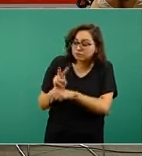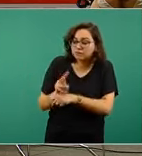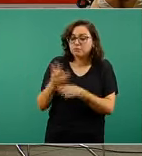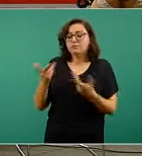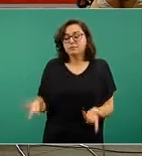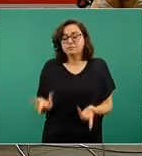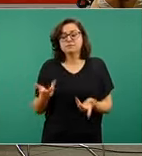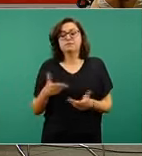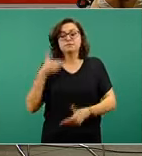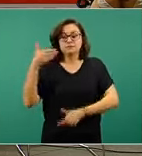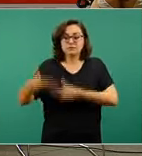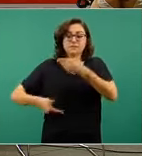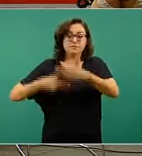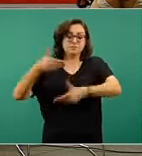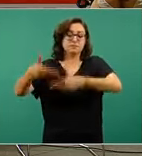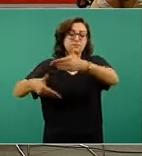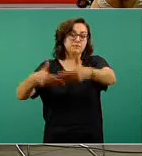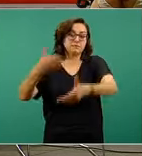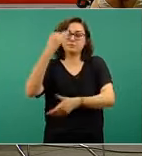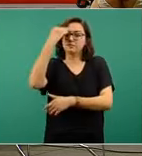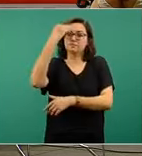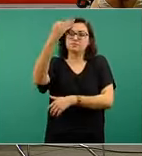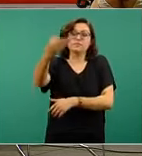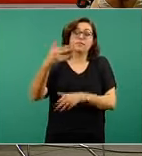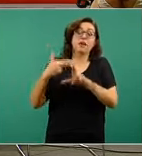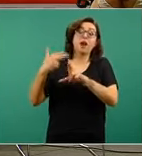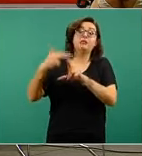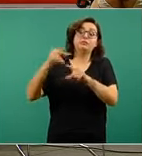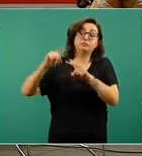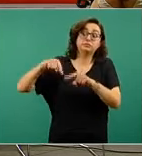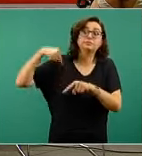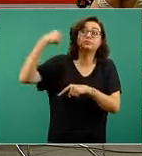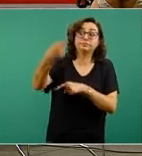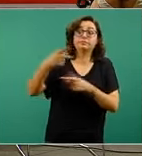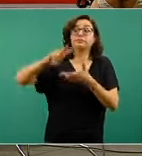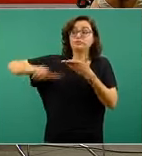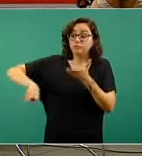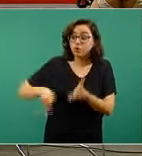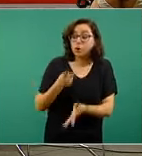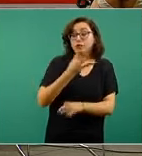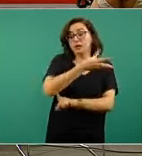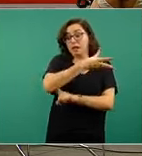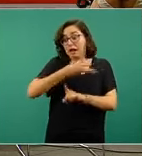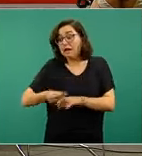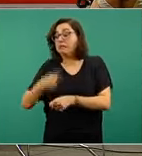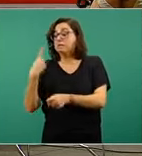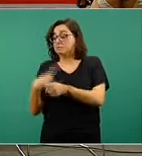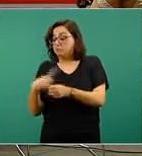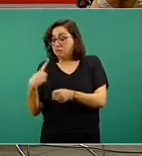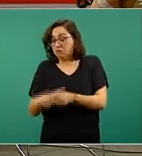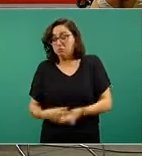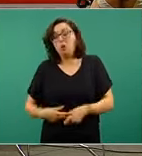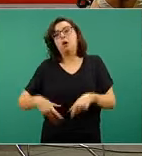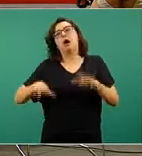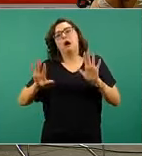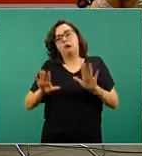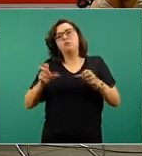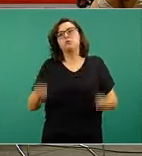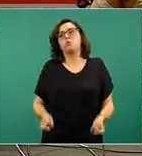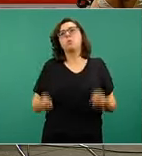desarrolle la enfermedad, o que esa respuesta inducida por la vacuna rápidamente controle la